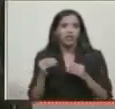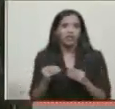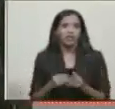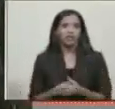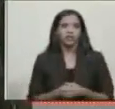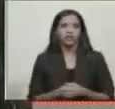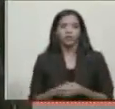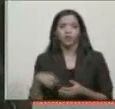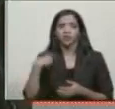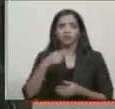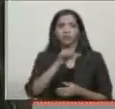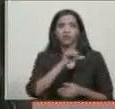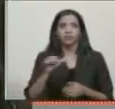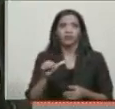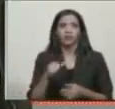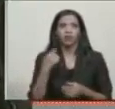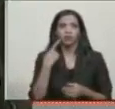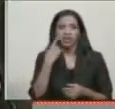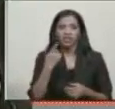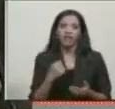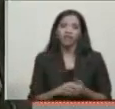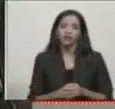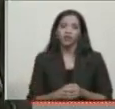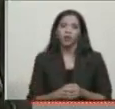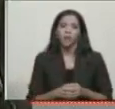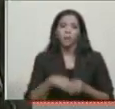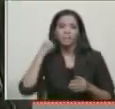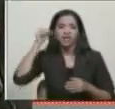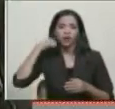próxima semana. Usted se la pasaba viendo pornografía, hermano.